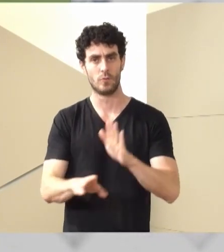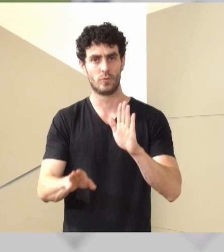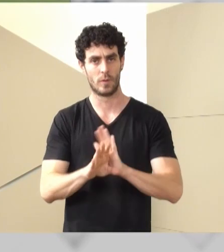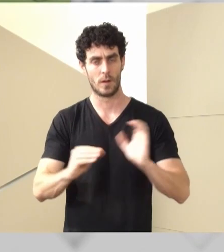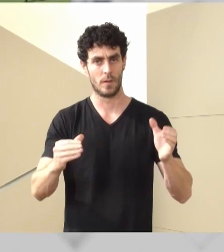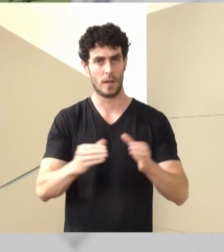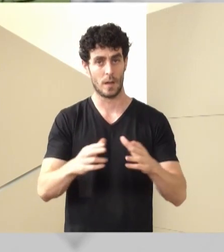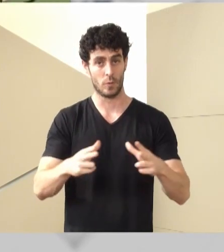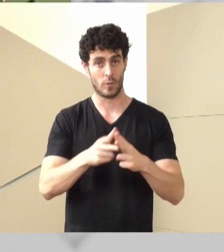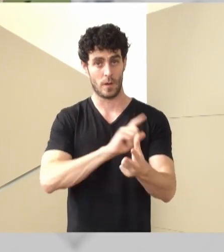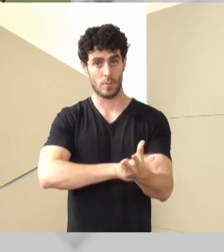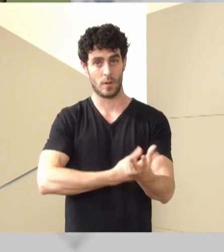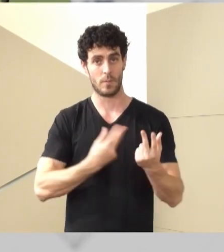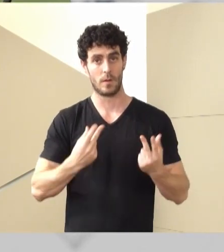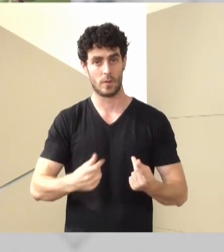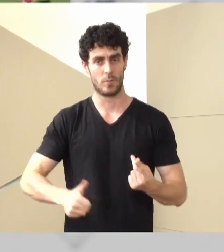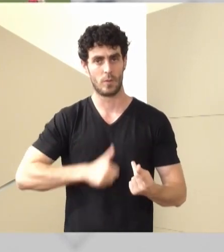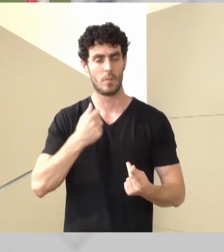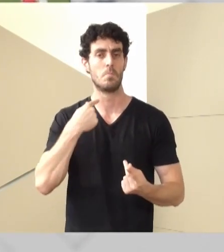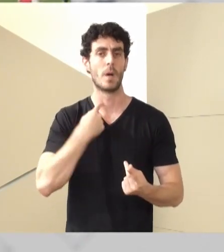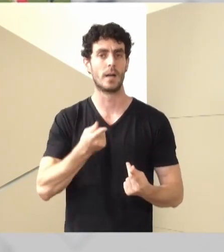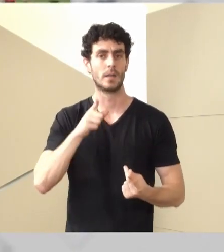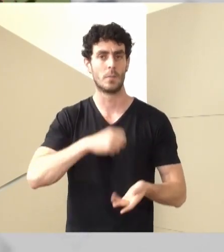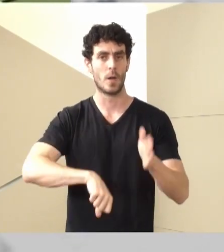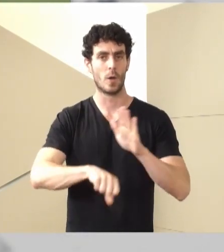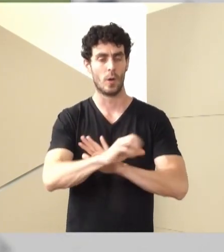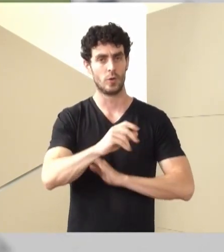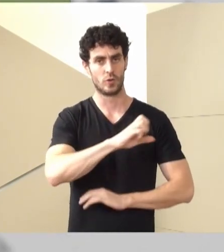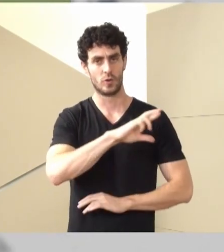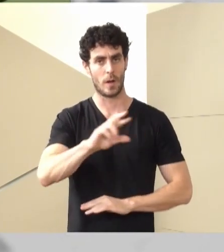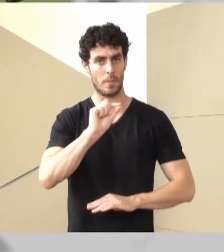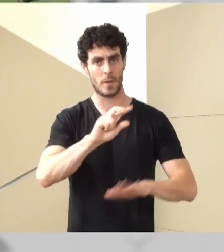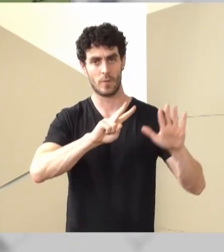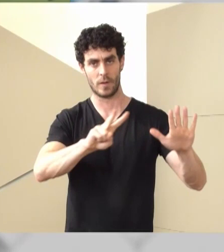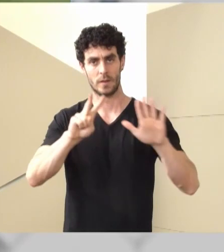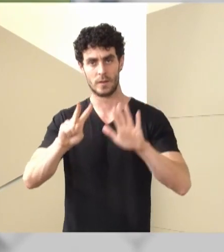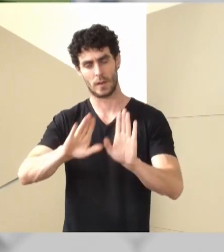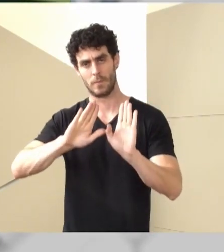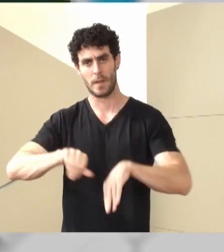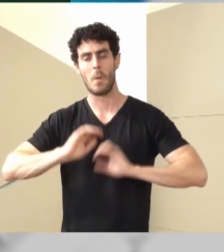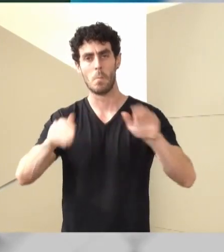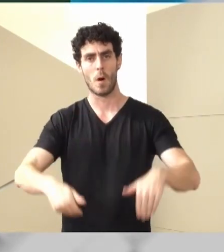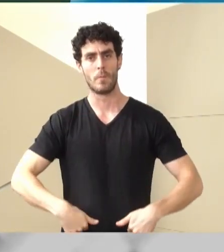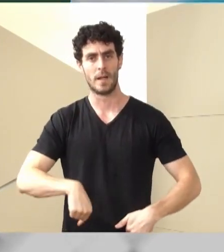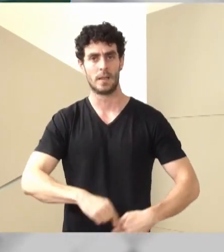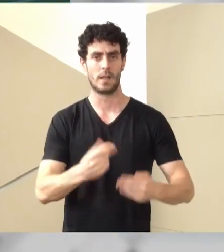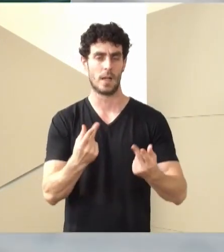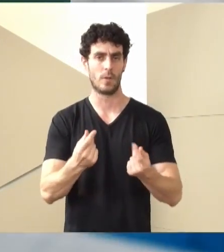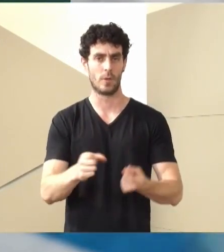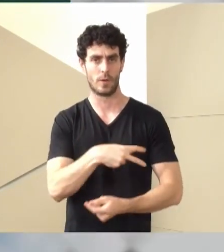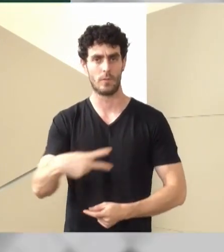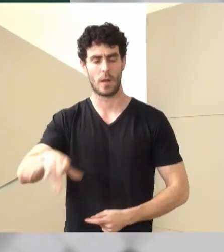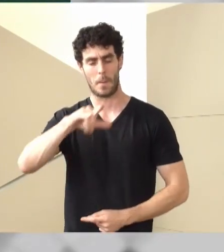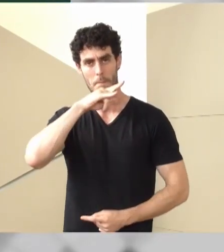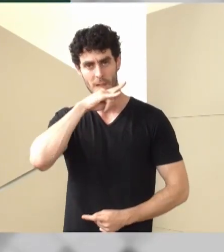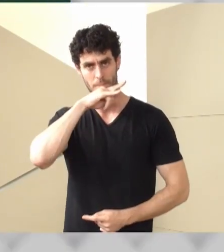no aprovecharon las ocasiones que tuvieron y un gol de Martín Solar en el 77 les hizo volver a casa con un mal resultado. El